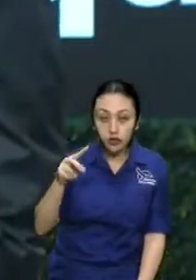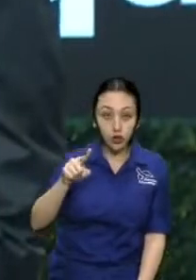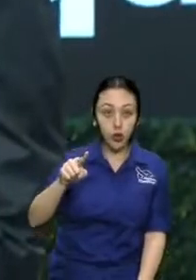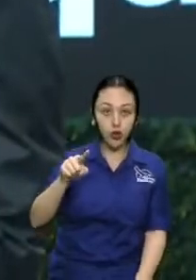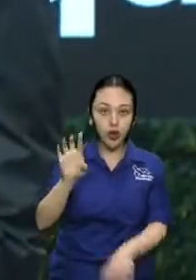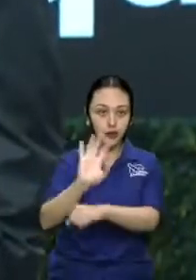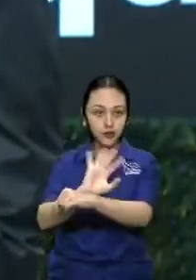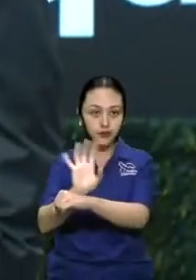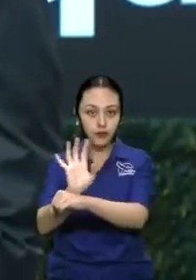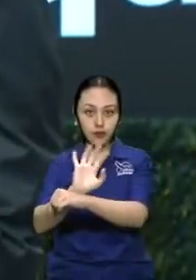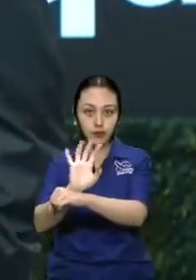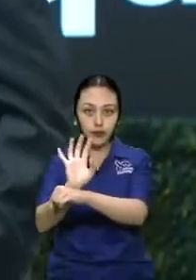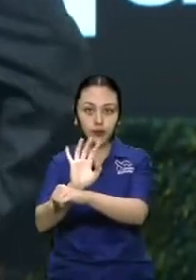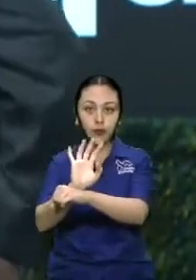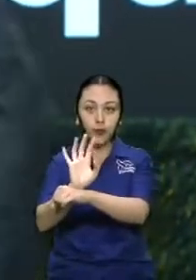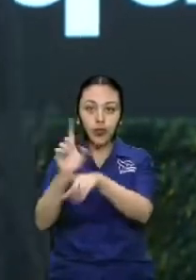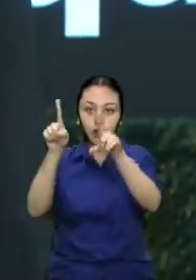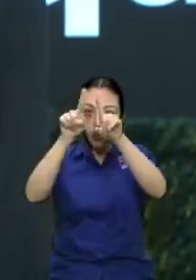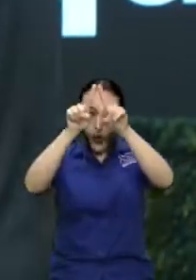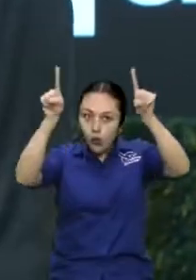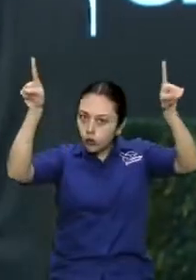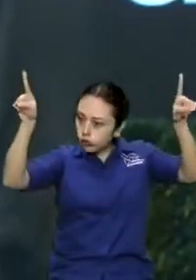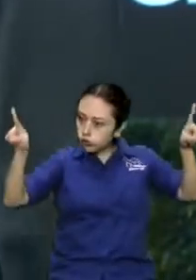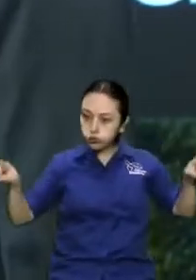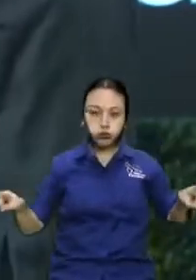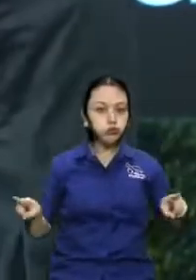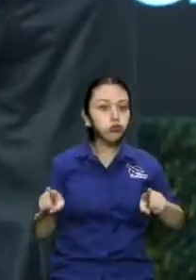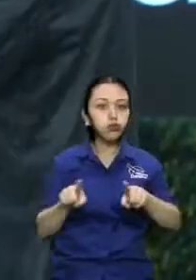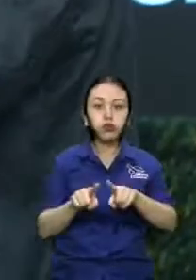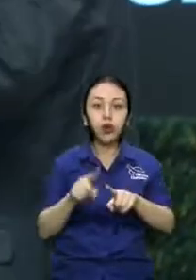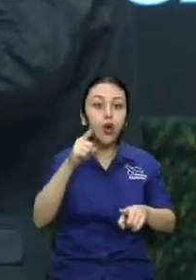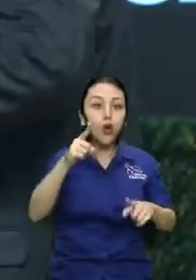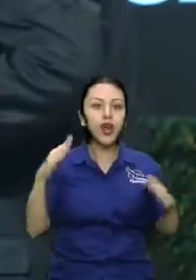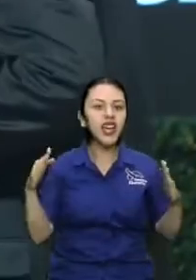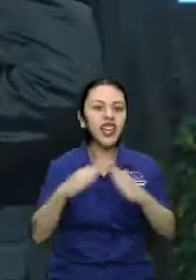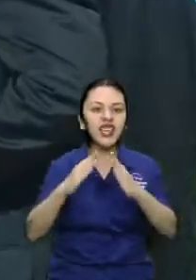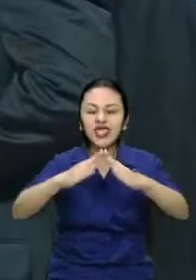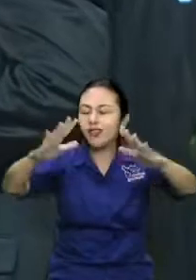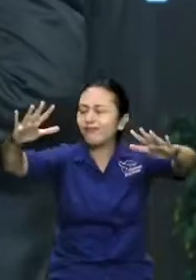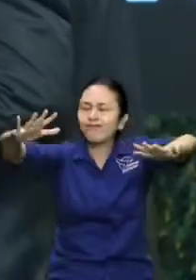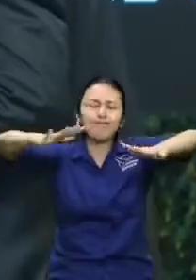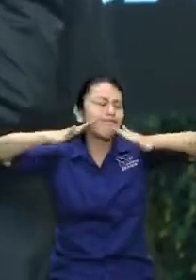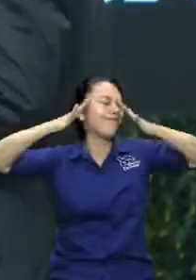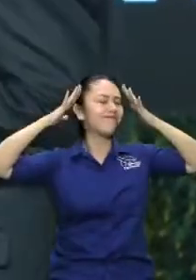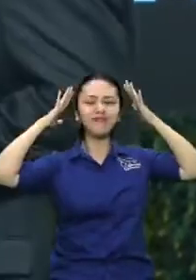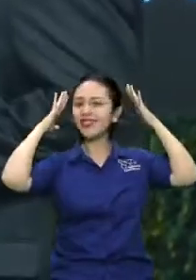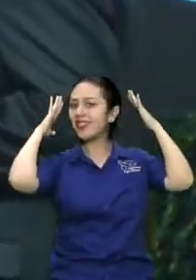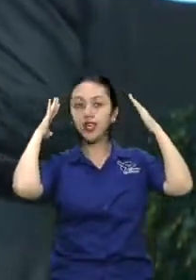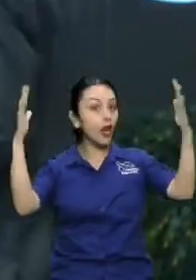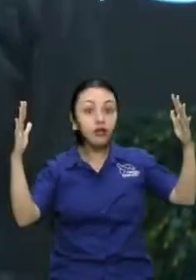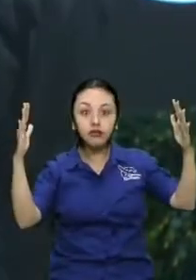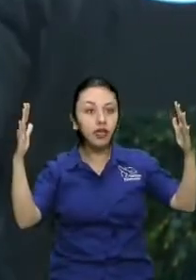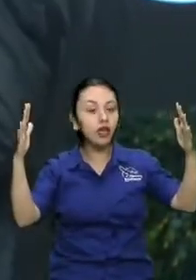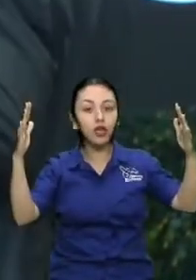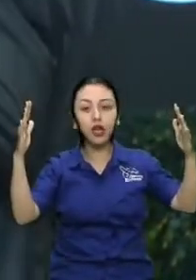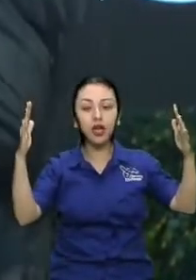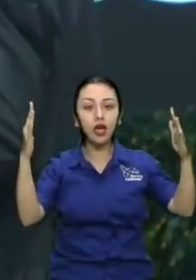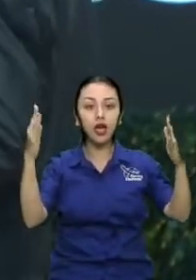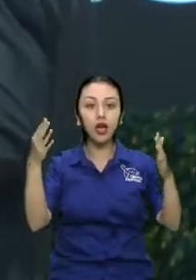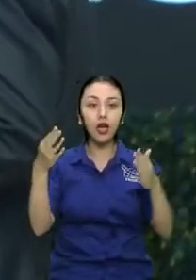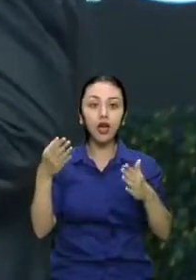Era una mansión. Así de que se abría el portón y uno entraba, nada que en su garajito y